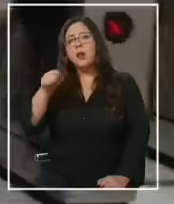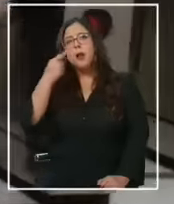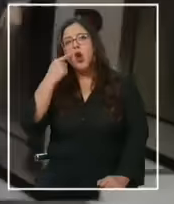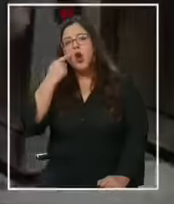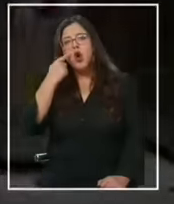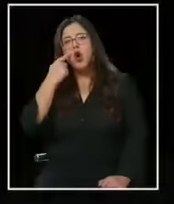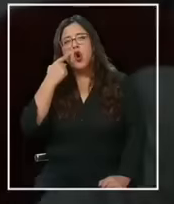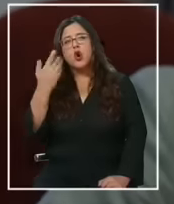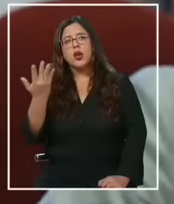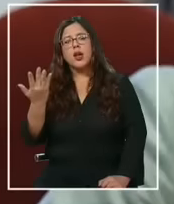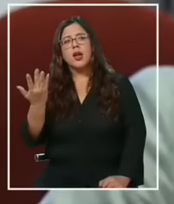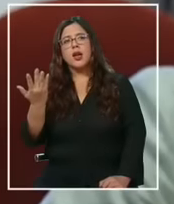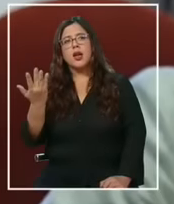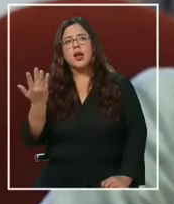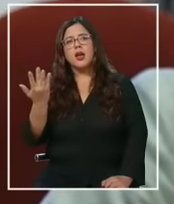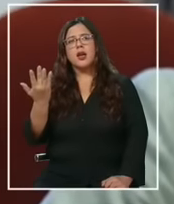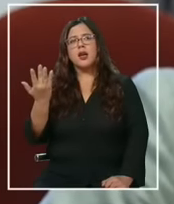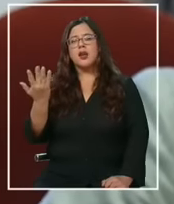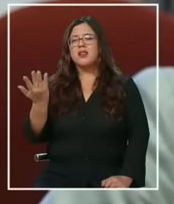hacer